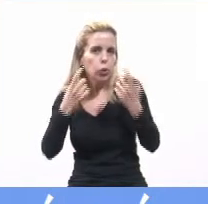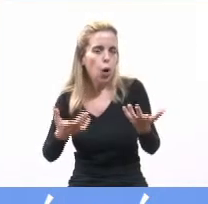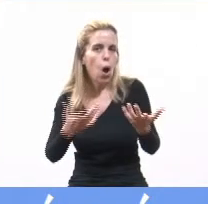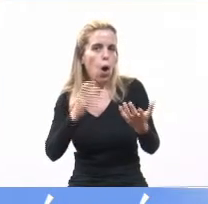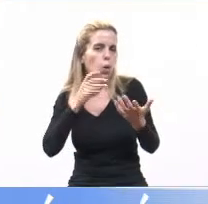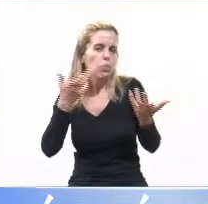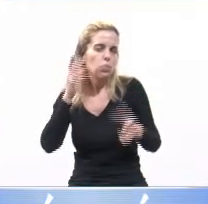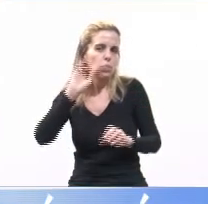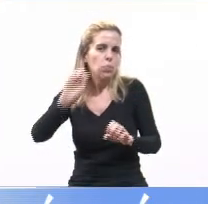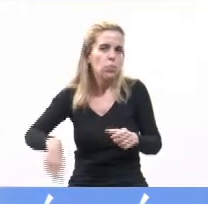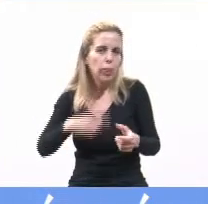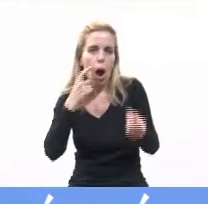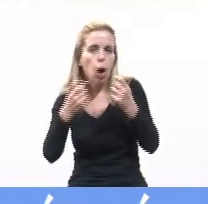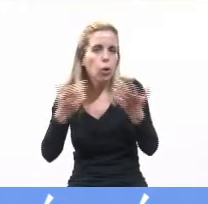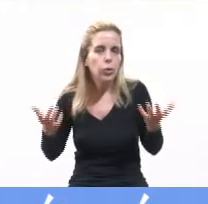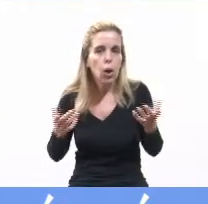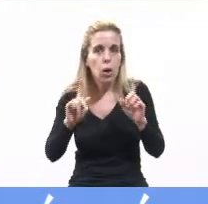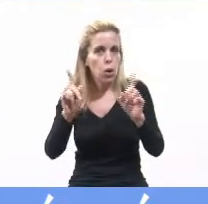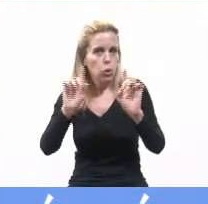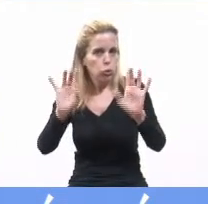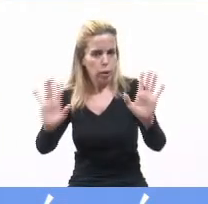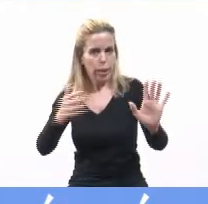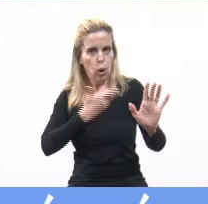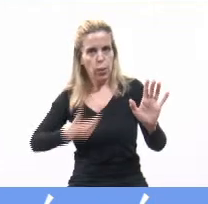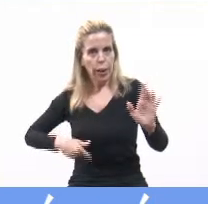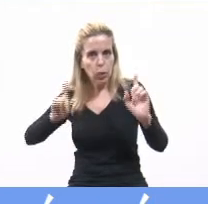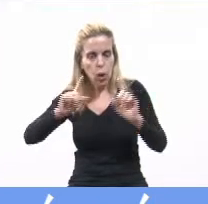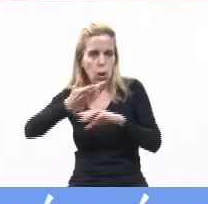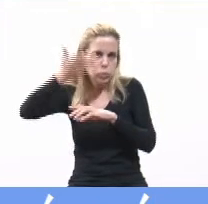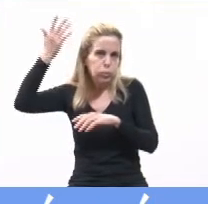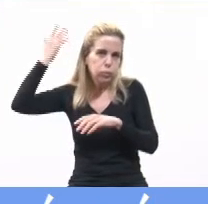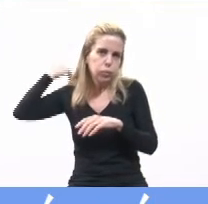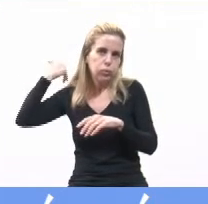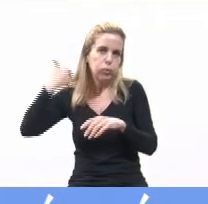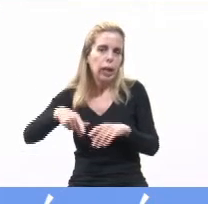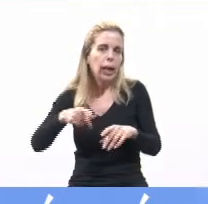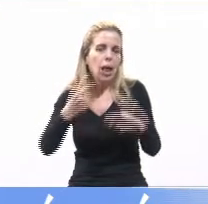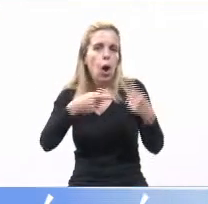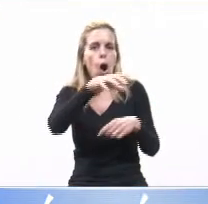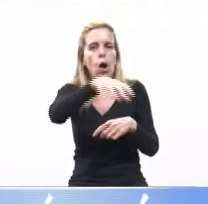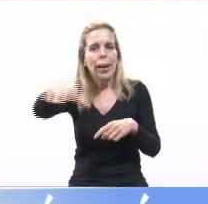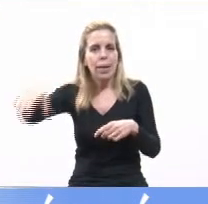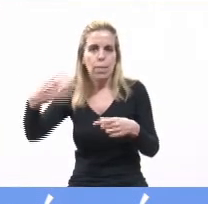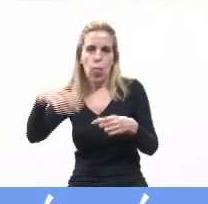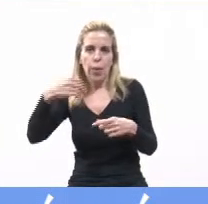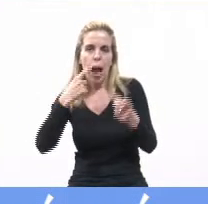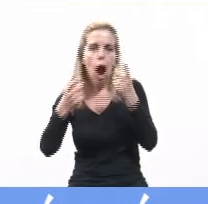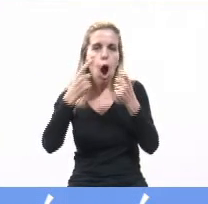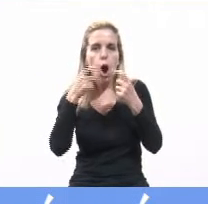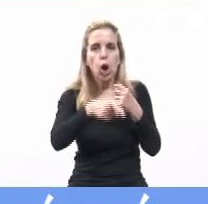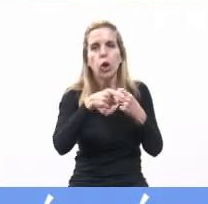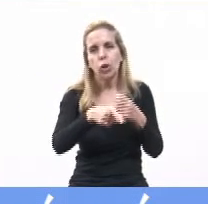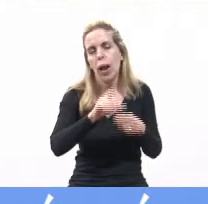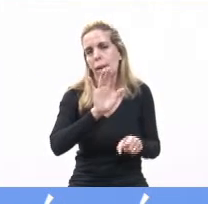continuidad. ¿Y de qué manera? No digo en este gobierno, sino de hace rato, que los organismos de control